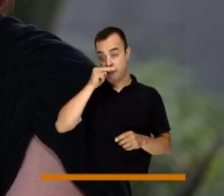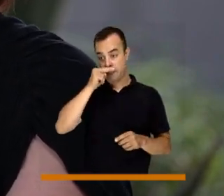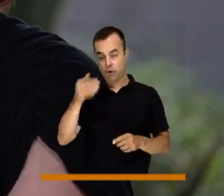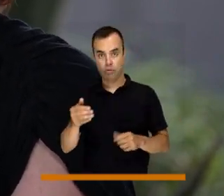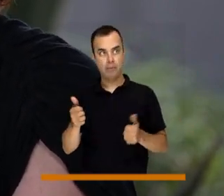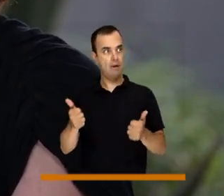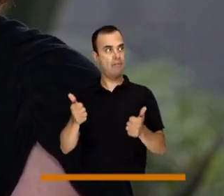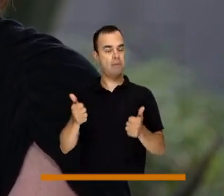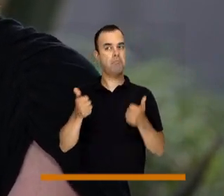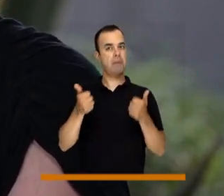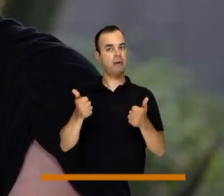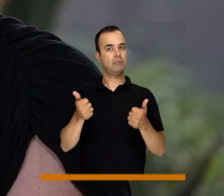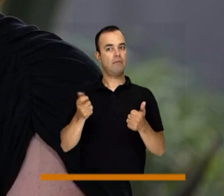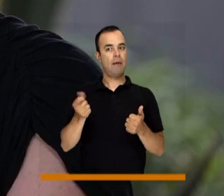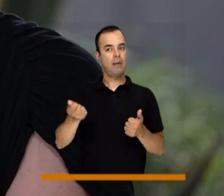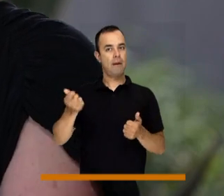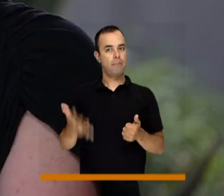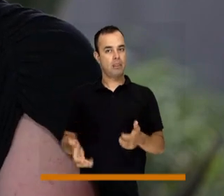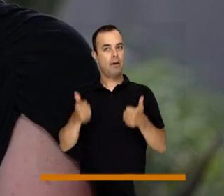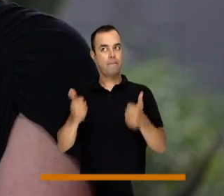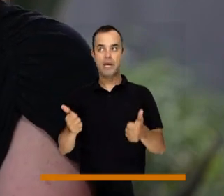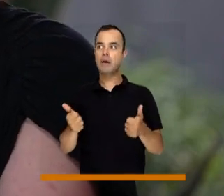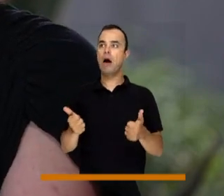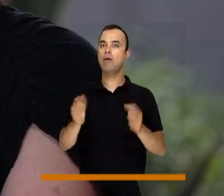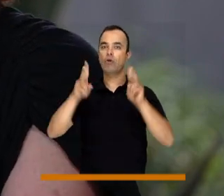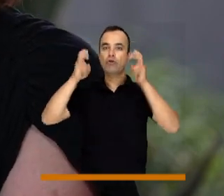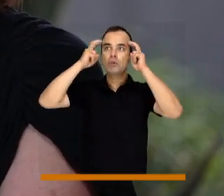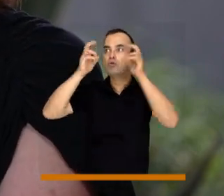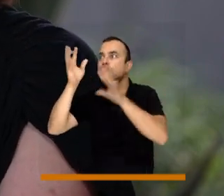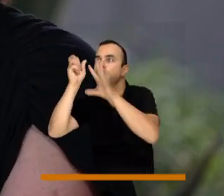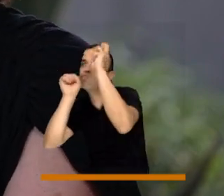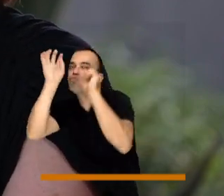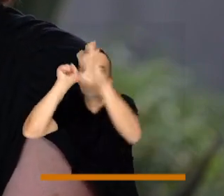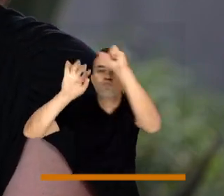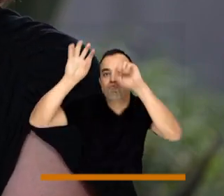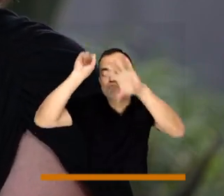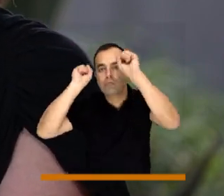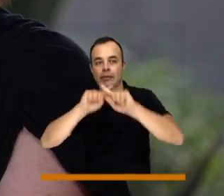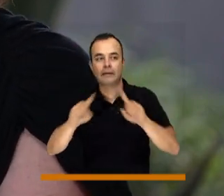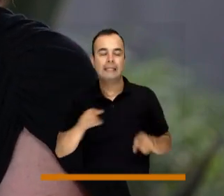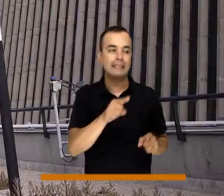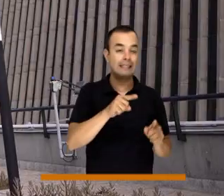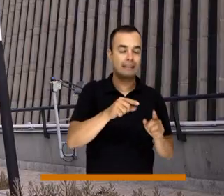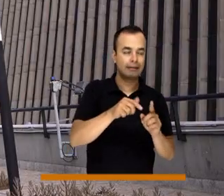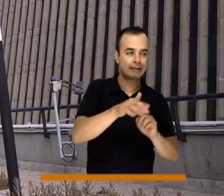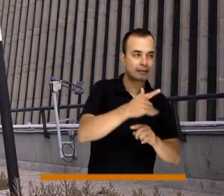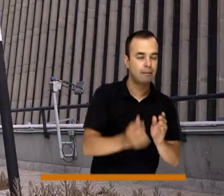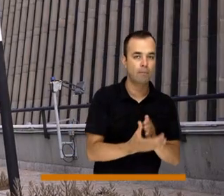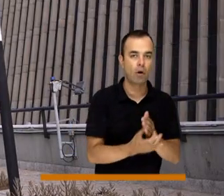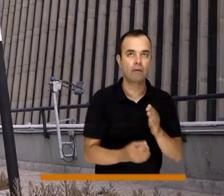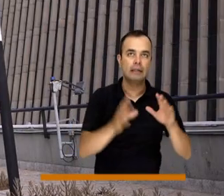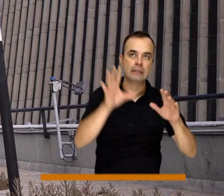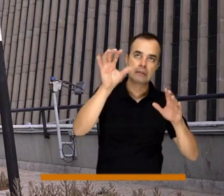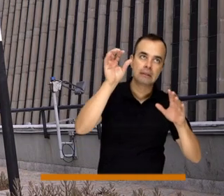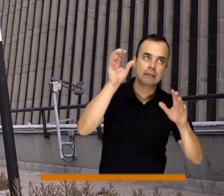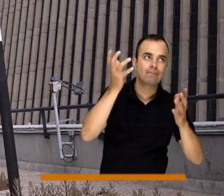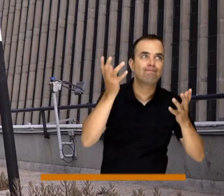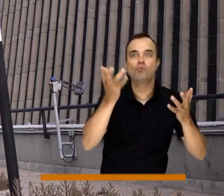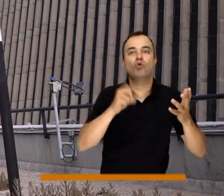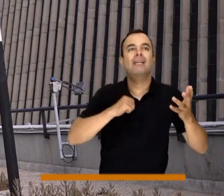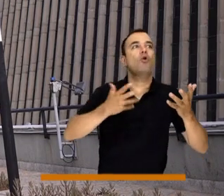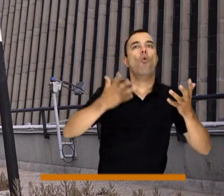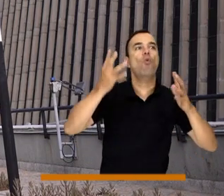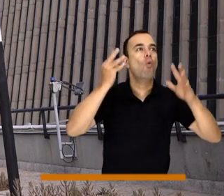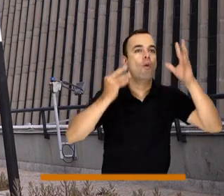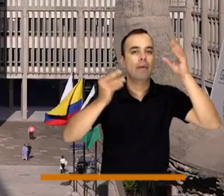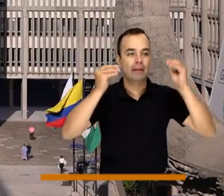condiciones socioeconómicas boyantes, con mejor nutrición y con mejor estimulación en el sentido cognitivo. Entonces,